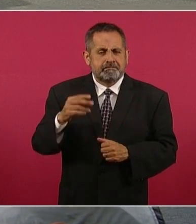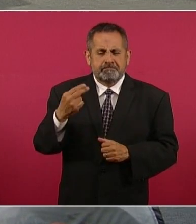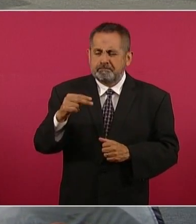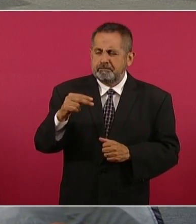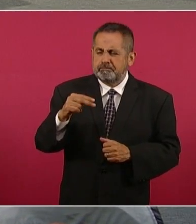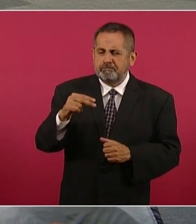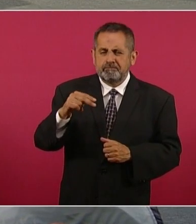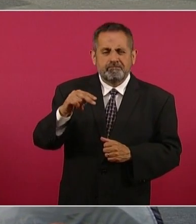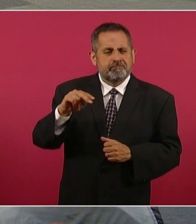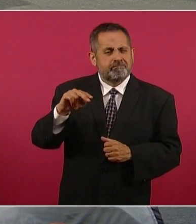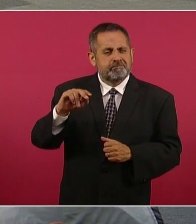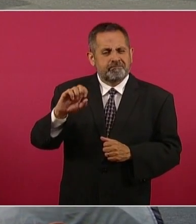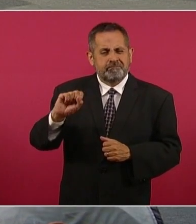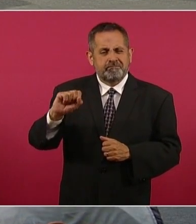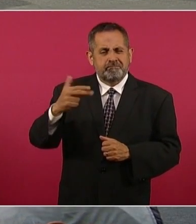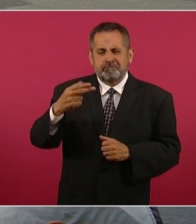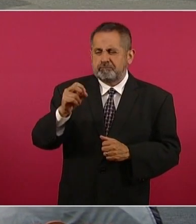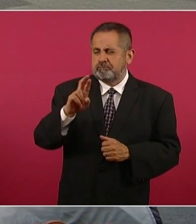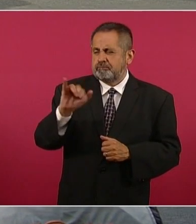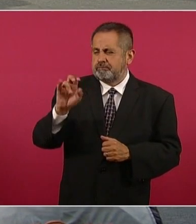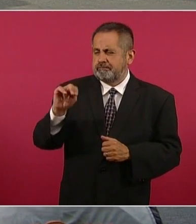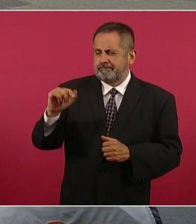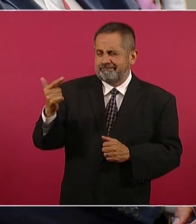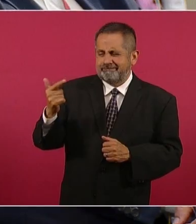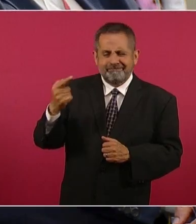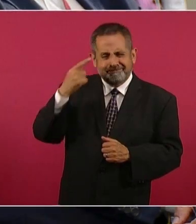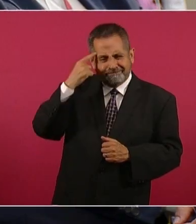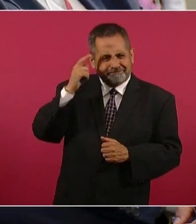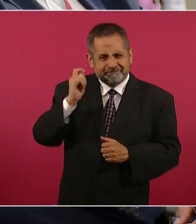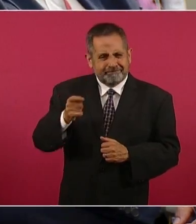nearshoring, que es